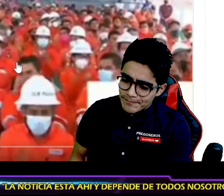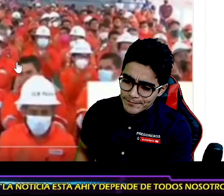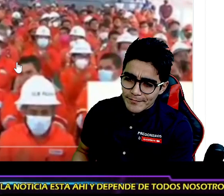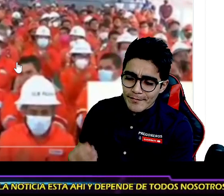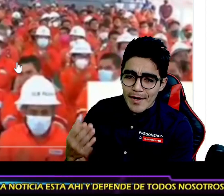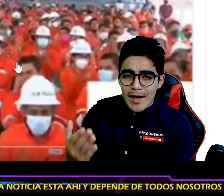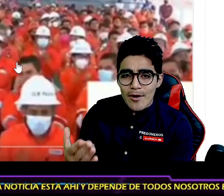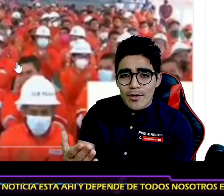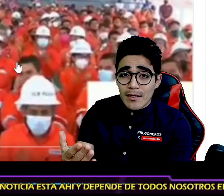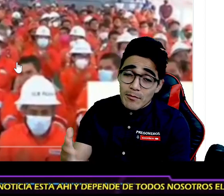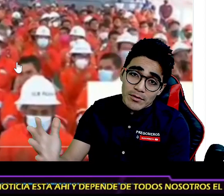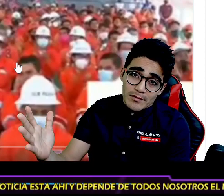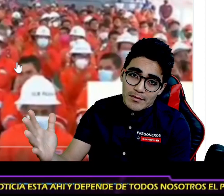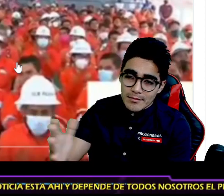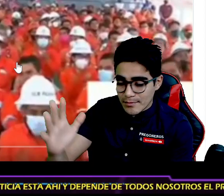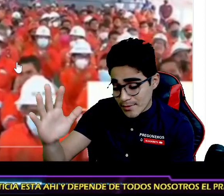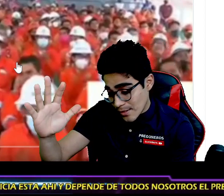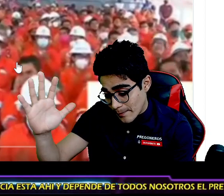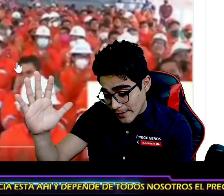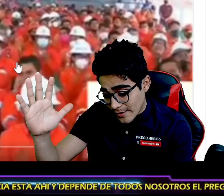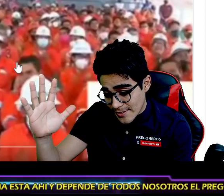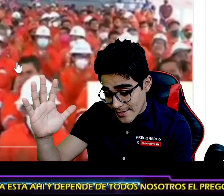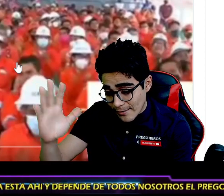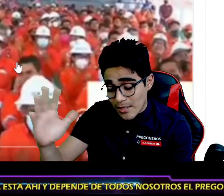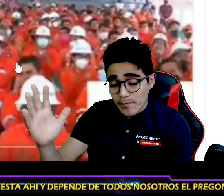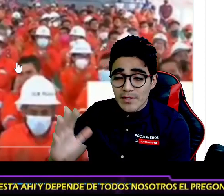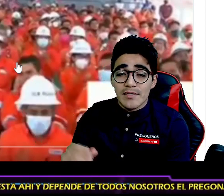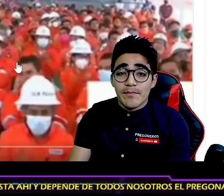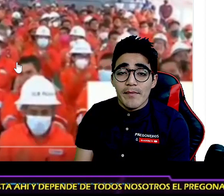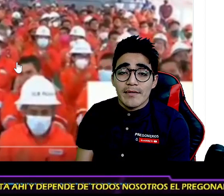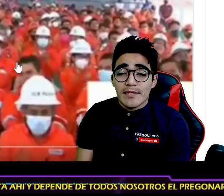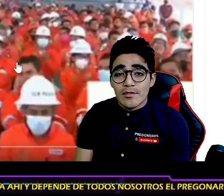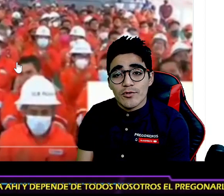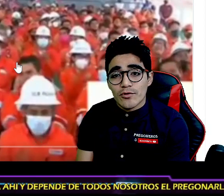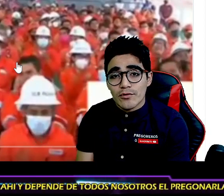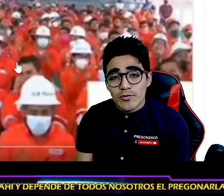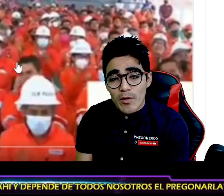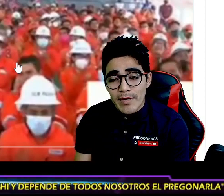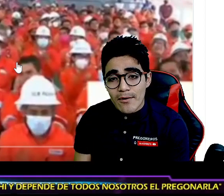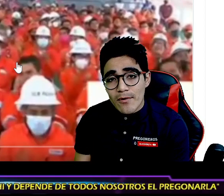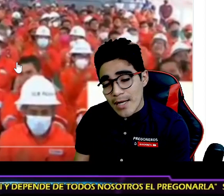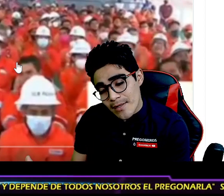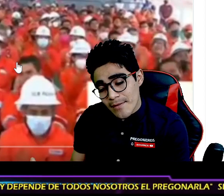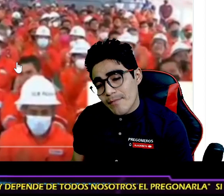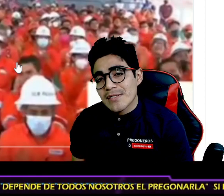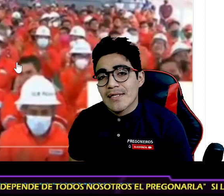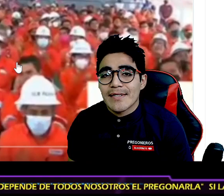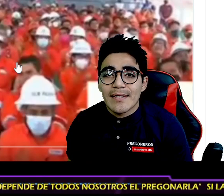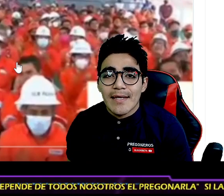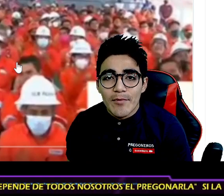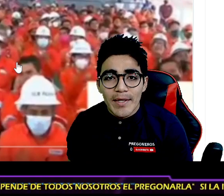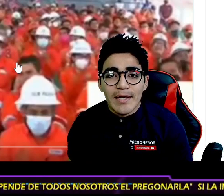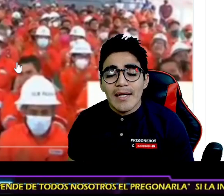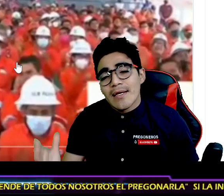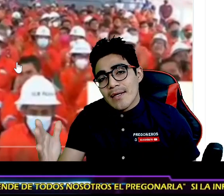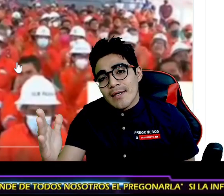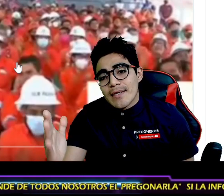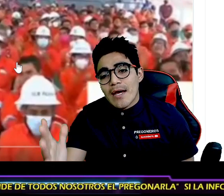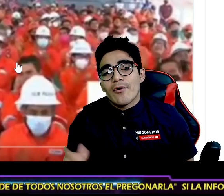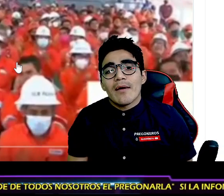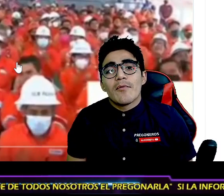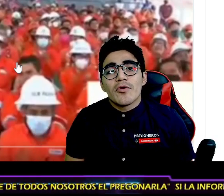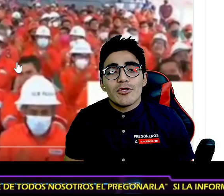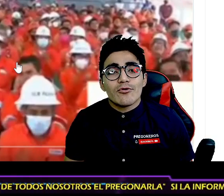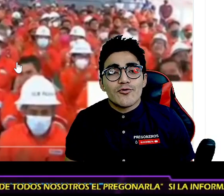PRI. Ahora, bueno, el PRD ni qué hablar, porque simplemente si los otros dos mueven la cola, pues él tiene que moverla.